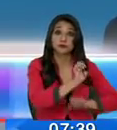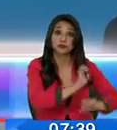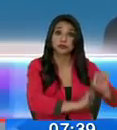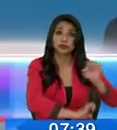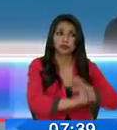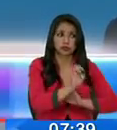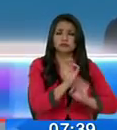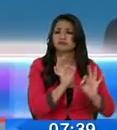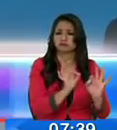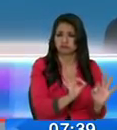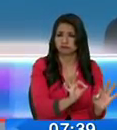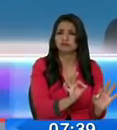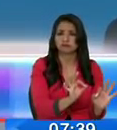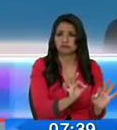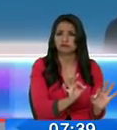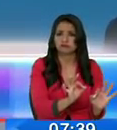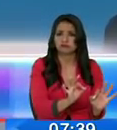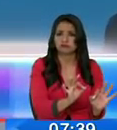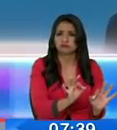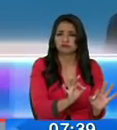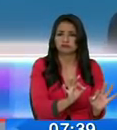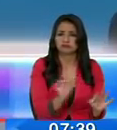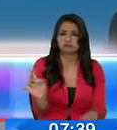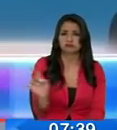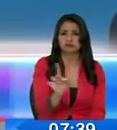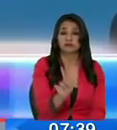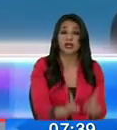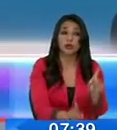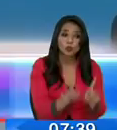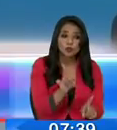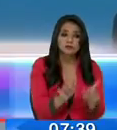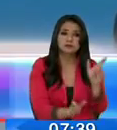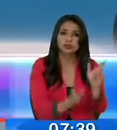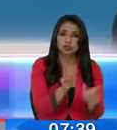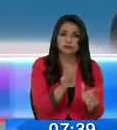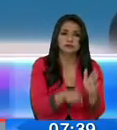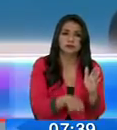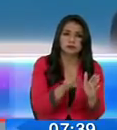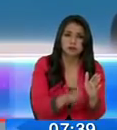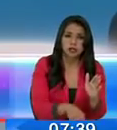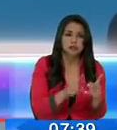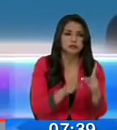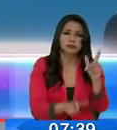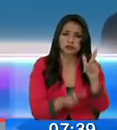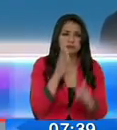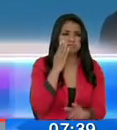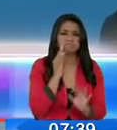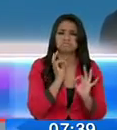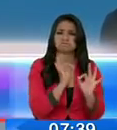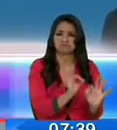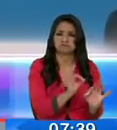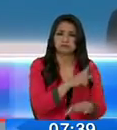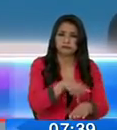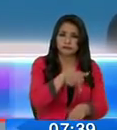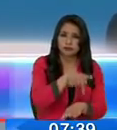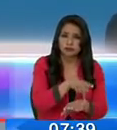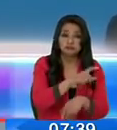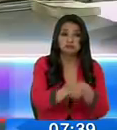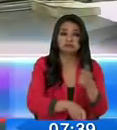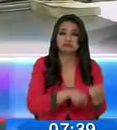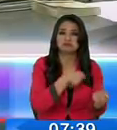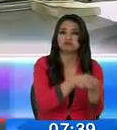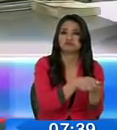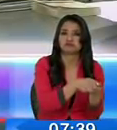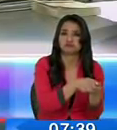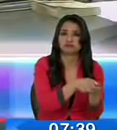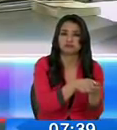la fortaleza de la presencia de algunas personas, abogados y gente de carrera, que ha puesto énfasis en la